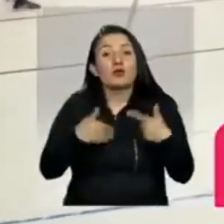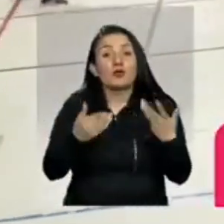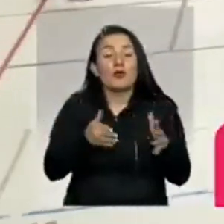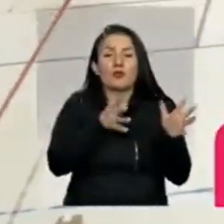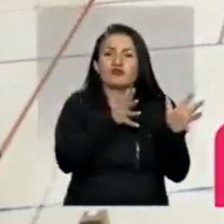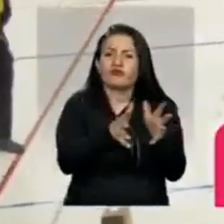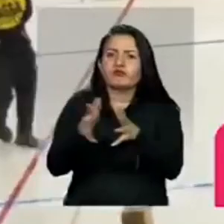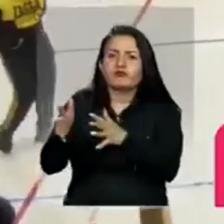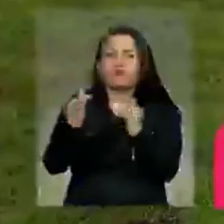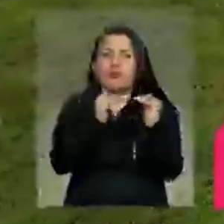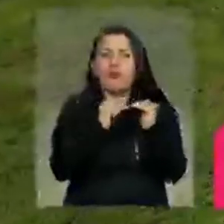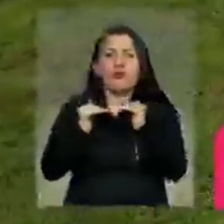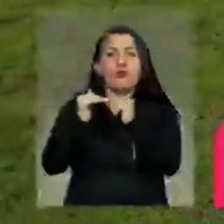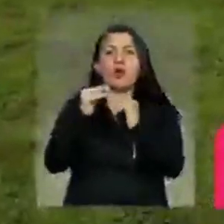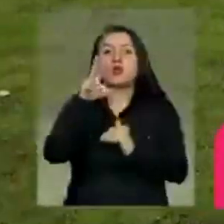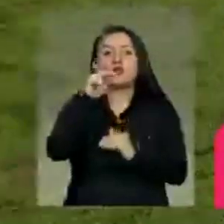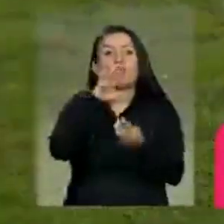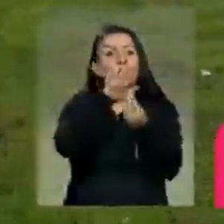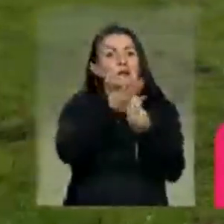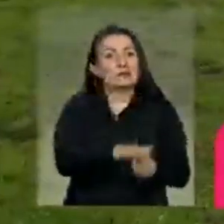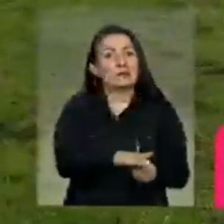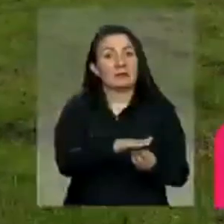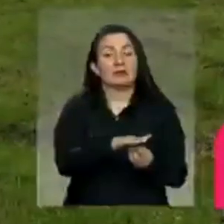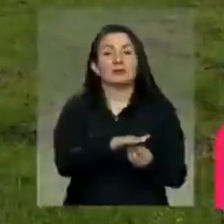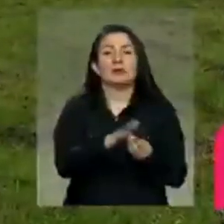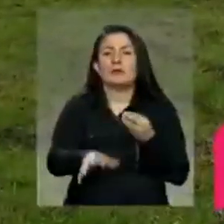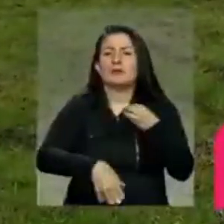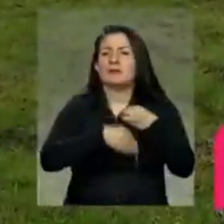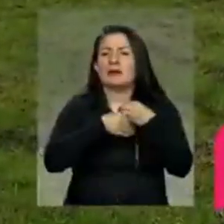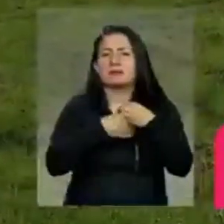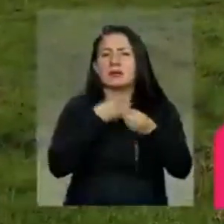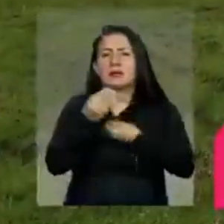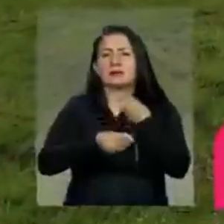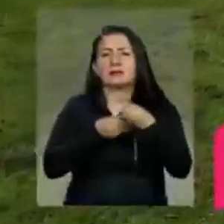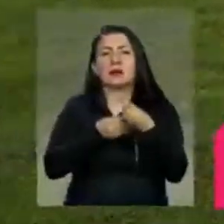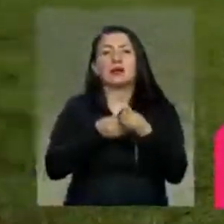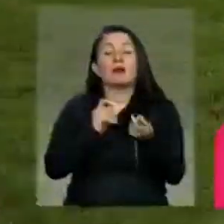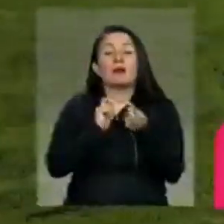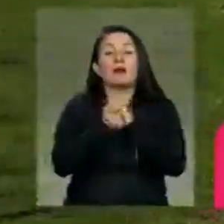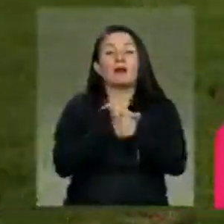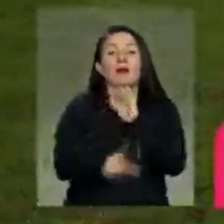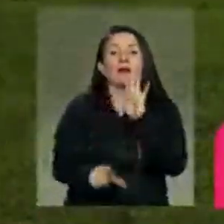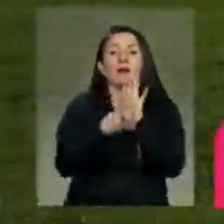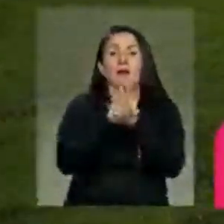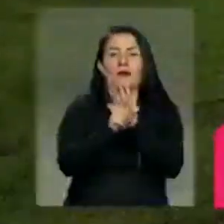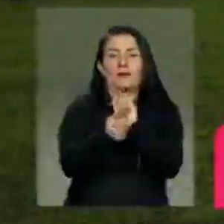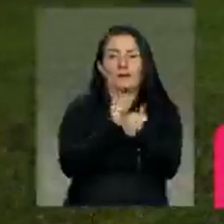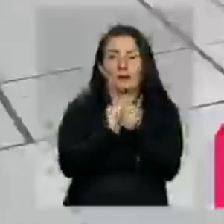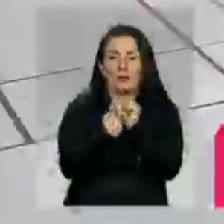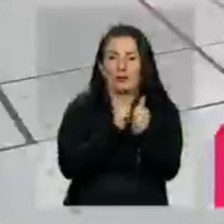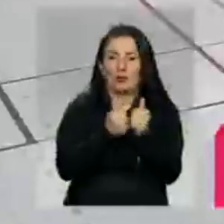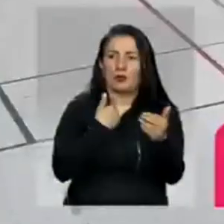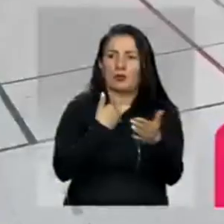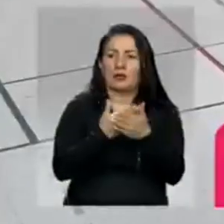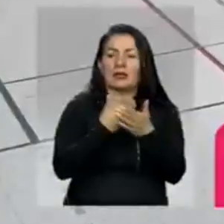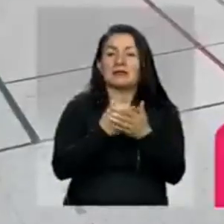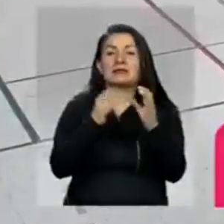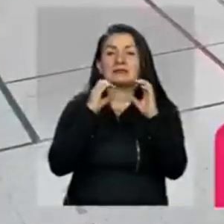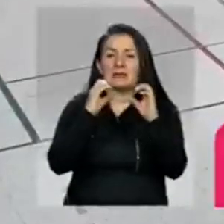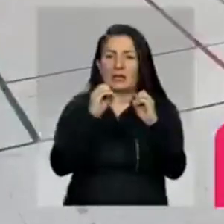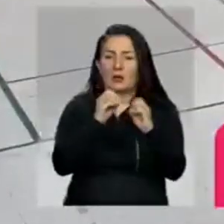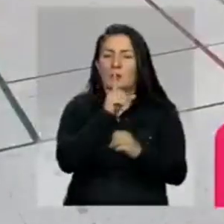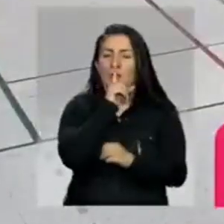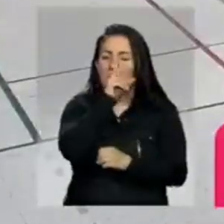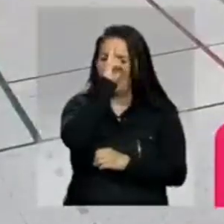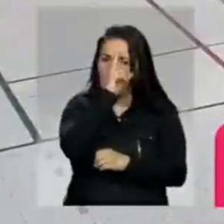la igualdad, la no discriminación en razón de género, y además pide actualizar la ley del deporte y que se garantice la cero tolerancia con el